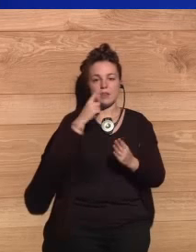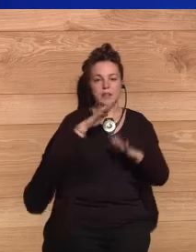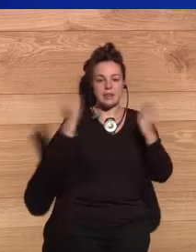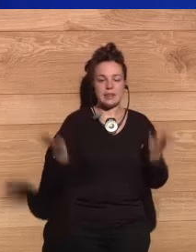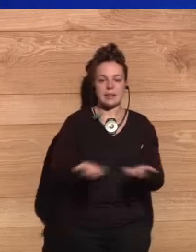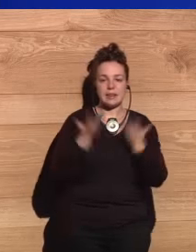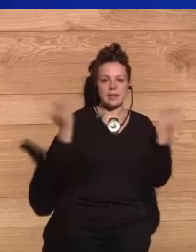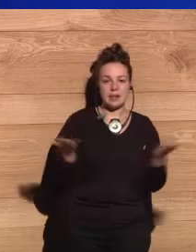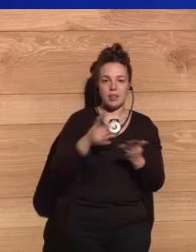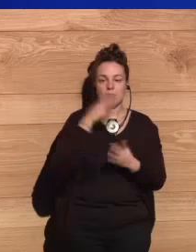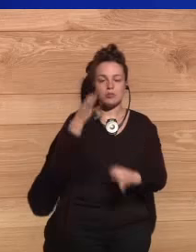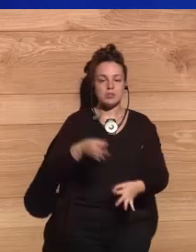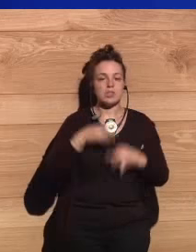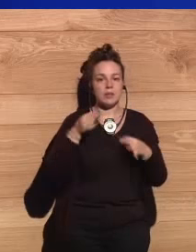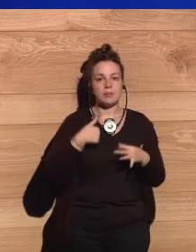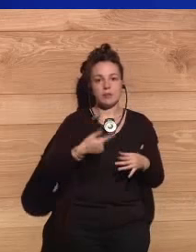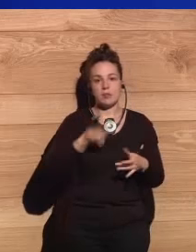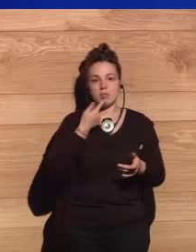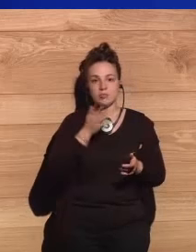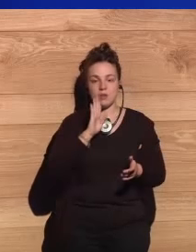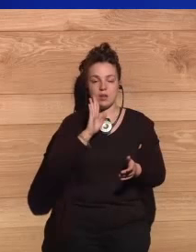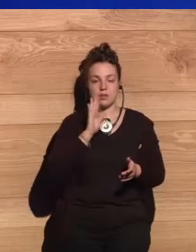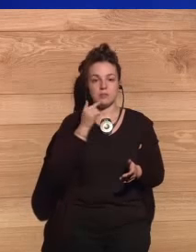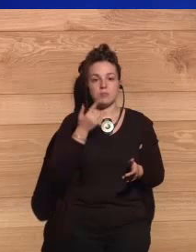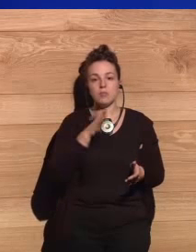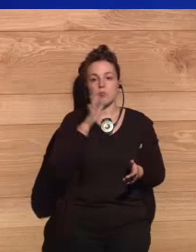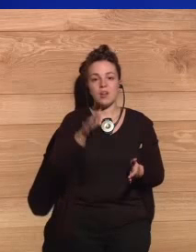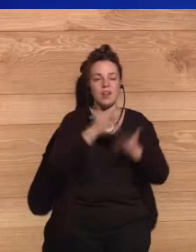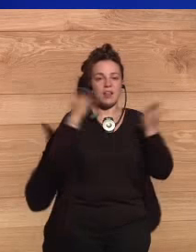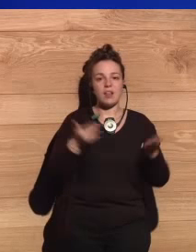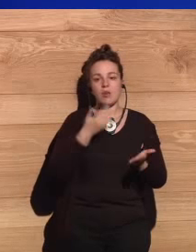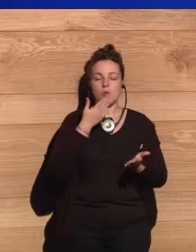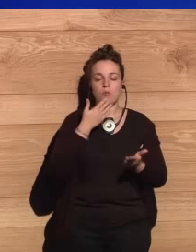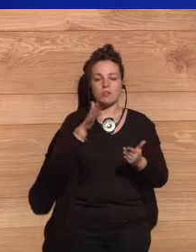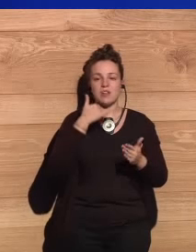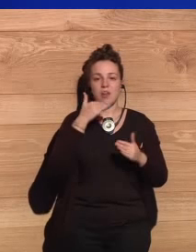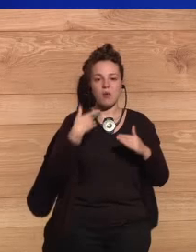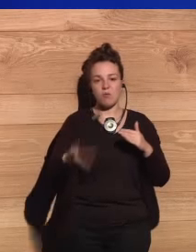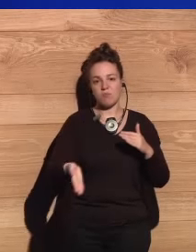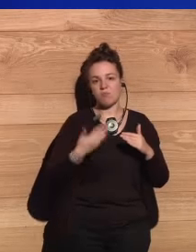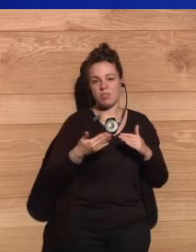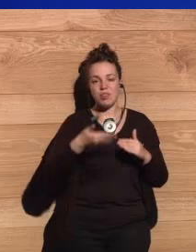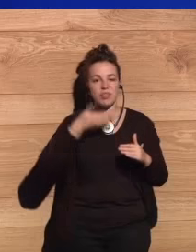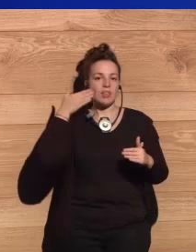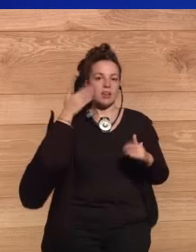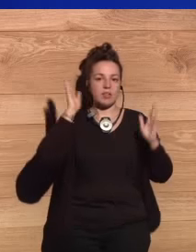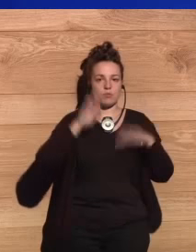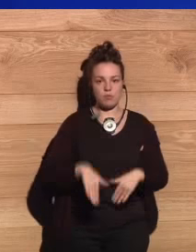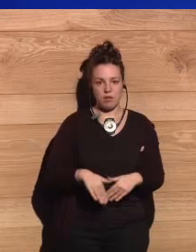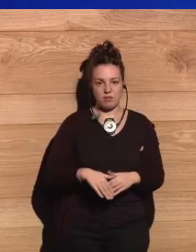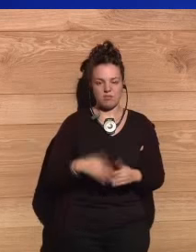La ligereza ha sido siempre, como acabo de expresar, ha sido considerada como un fenómeno inferior, indigno,